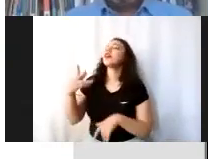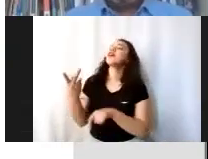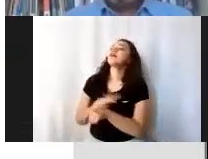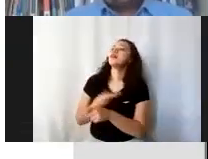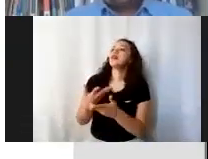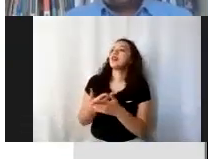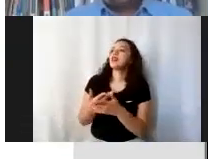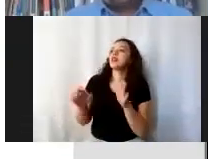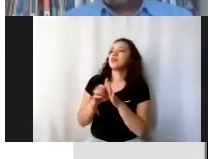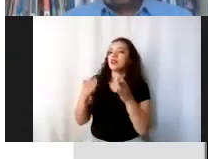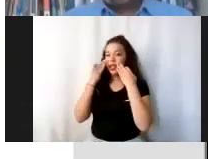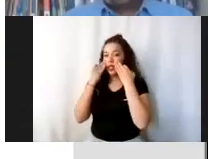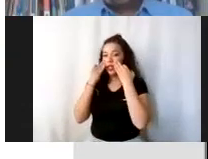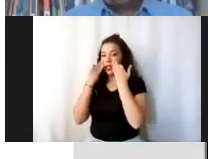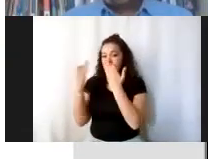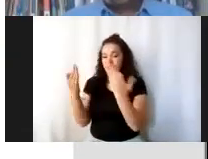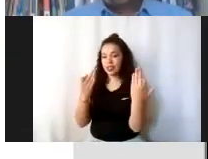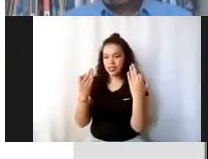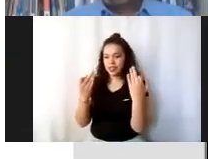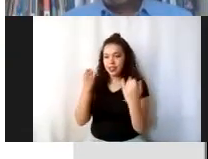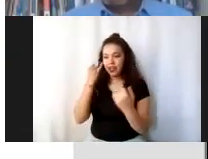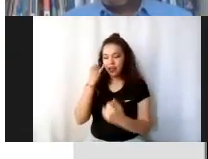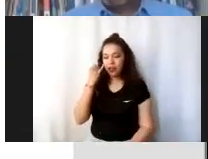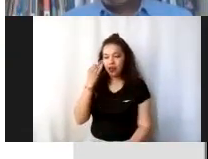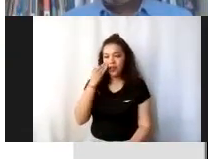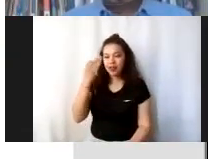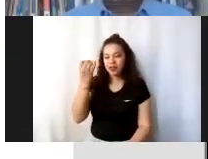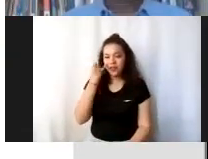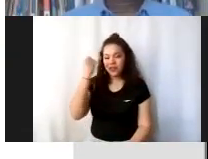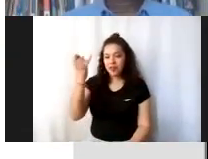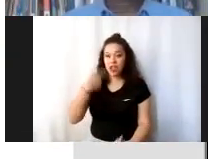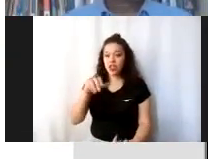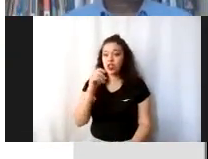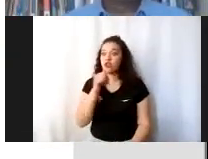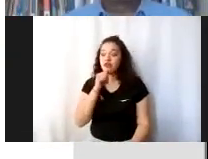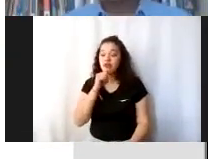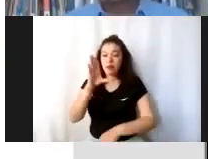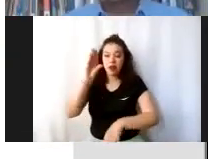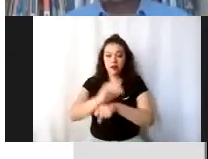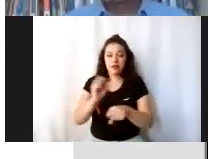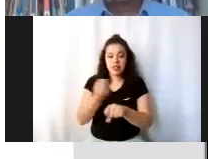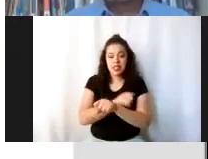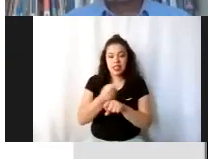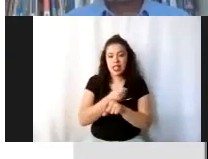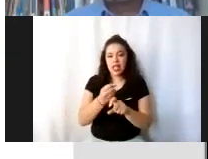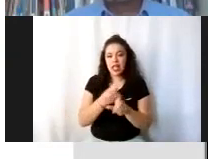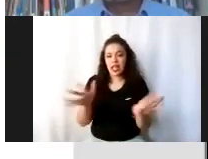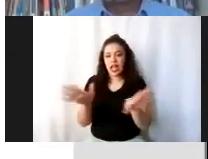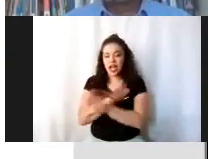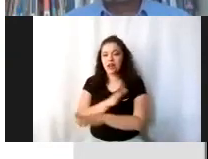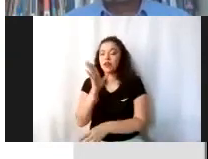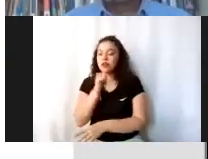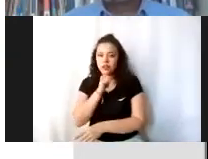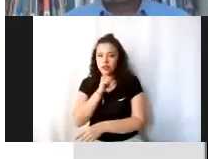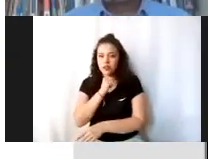son testigos de Jehová y que no permiten la transfusión? Te digo porque me ha tocado así en la parte sensible donde nosotros vemos